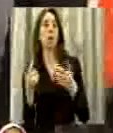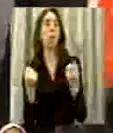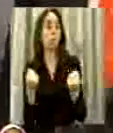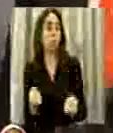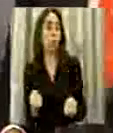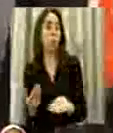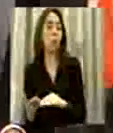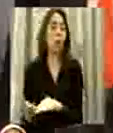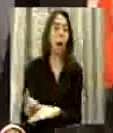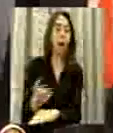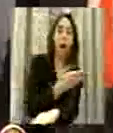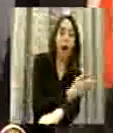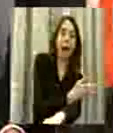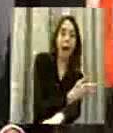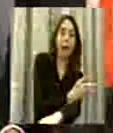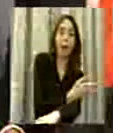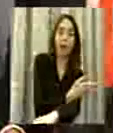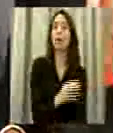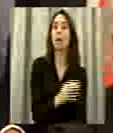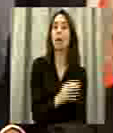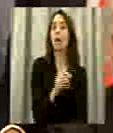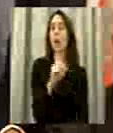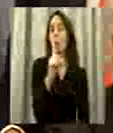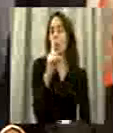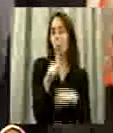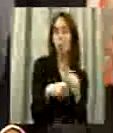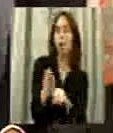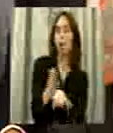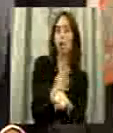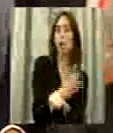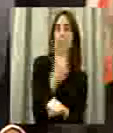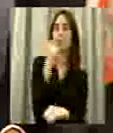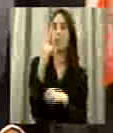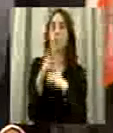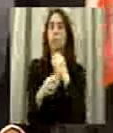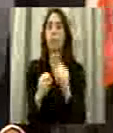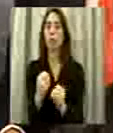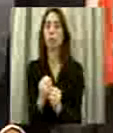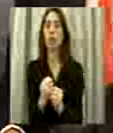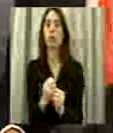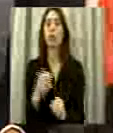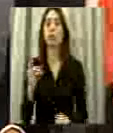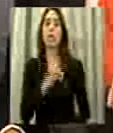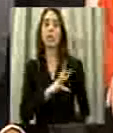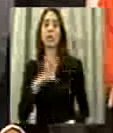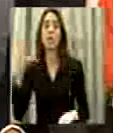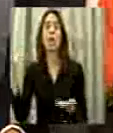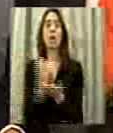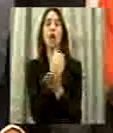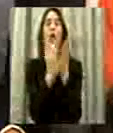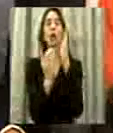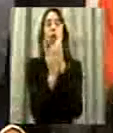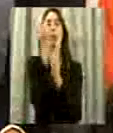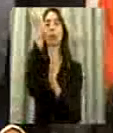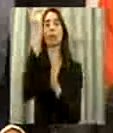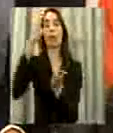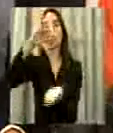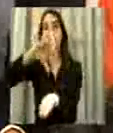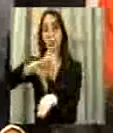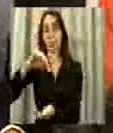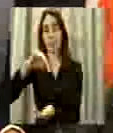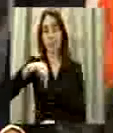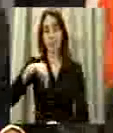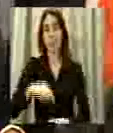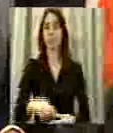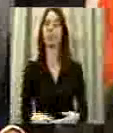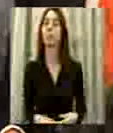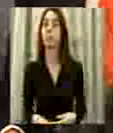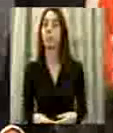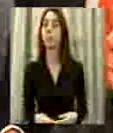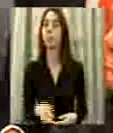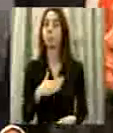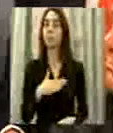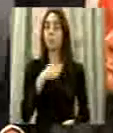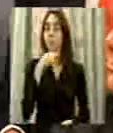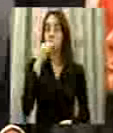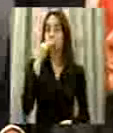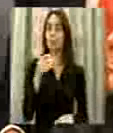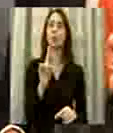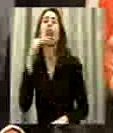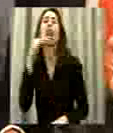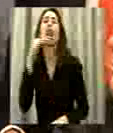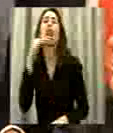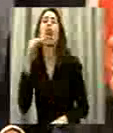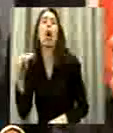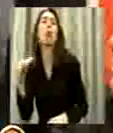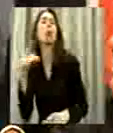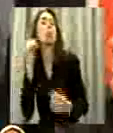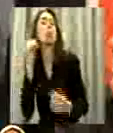podemos adelantar entre 1 y 2 años la llegada al desarrollo de nuestro país. Y yo quiero decir que aquí no da lo